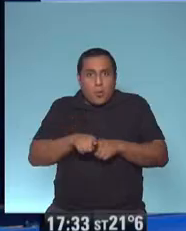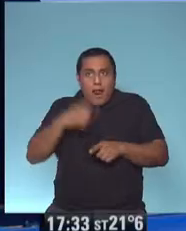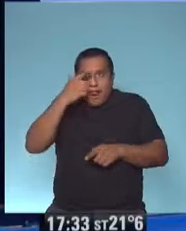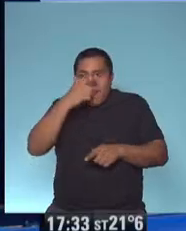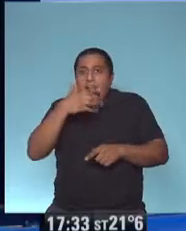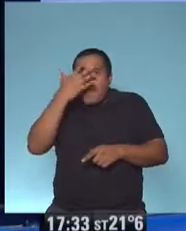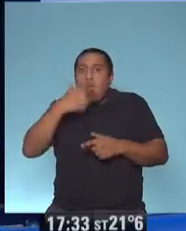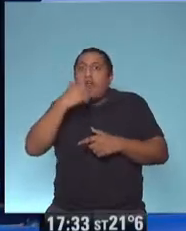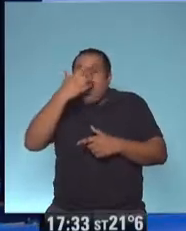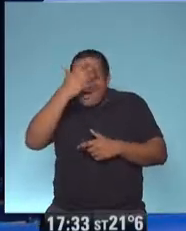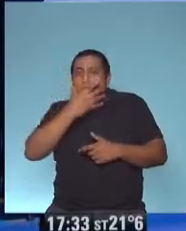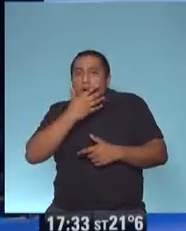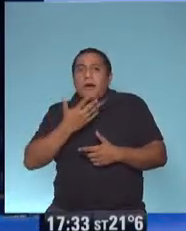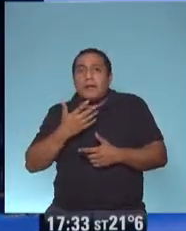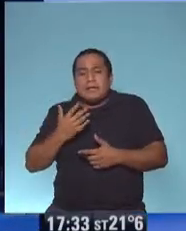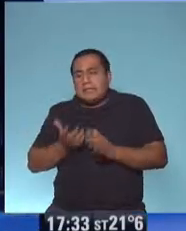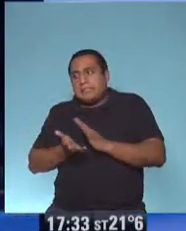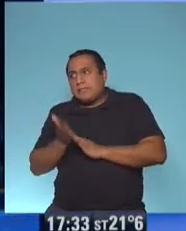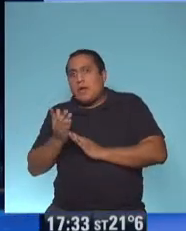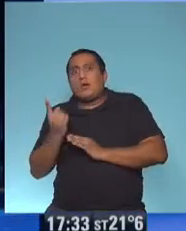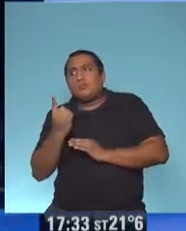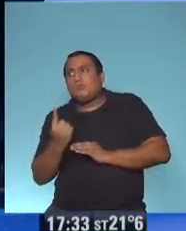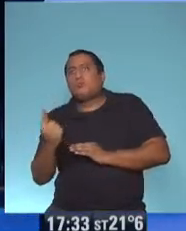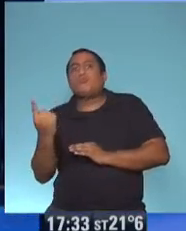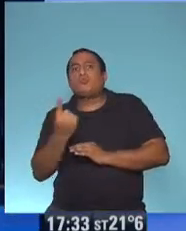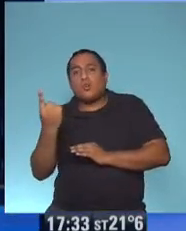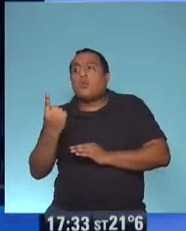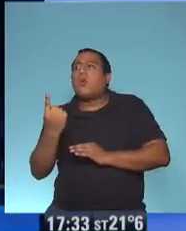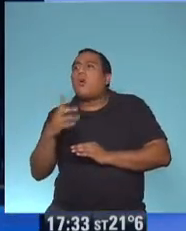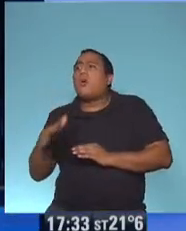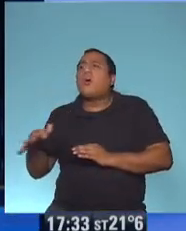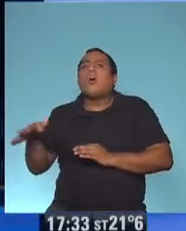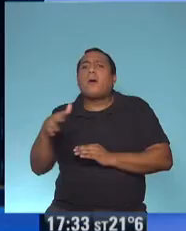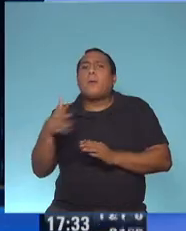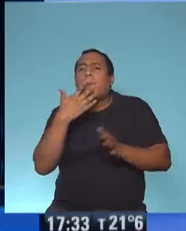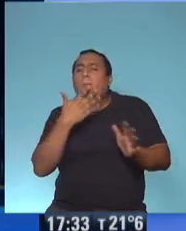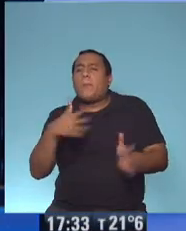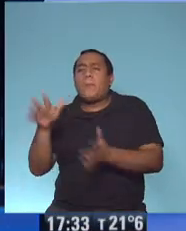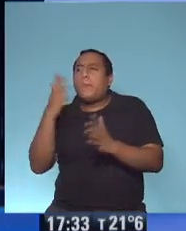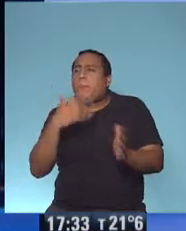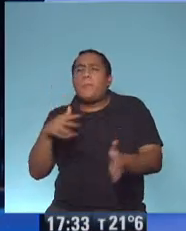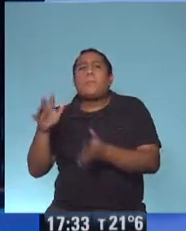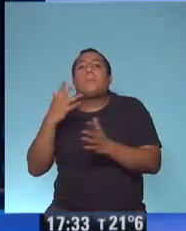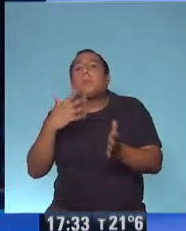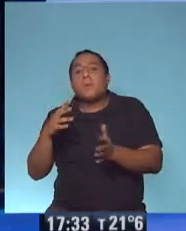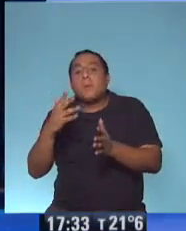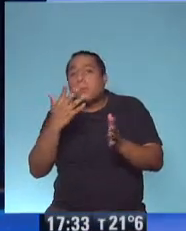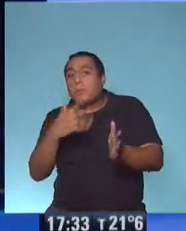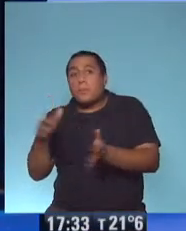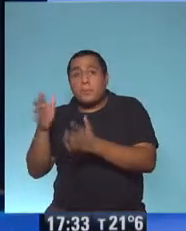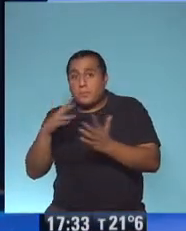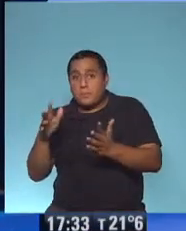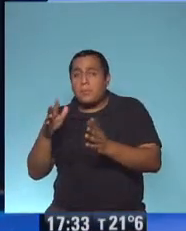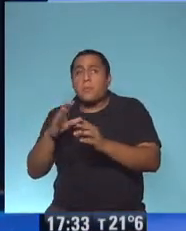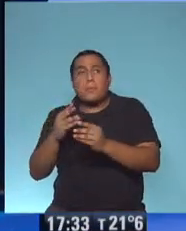la carrera hacia el lugar solitario donde los vientos van a dormir cuando no